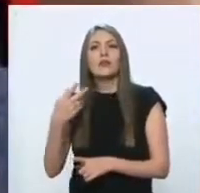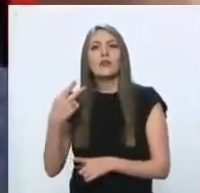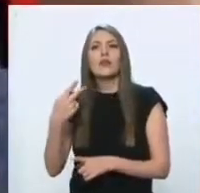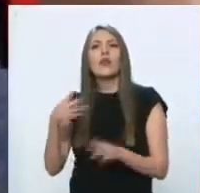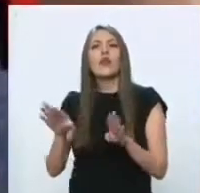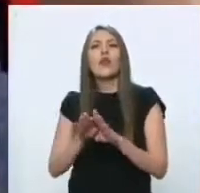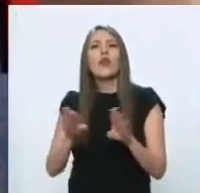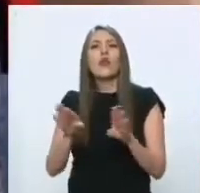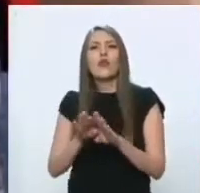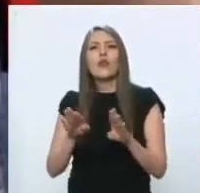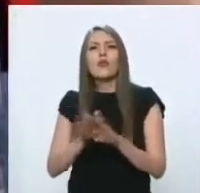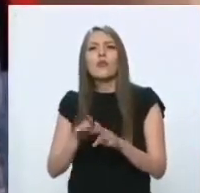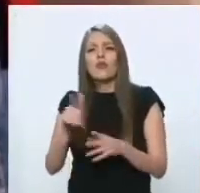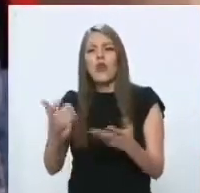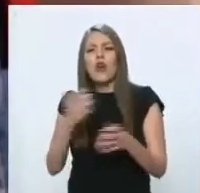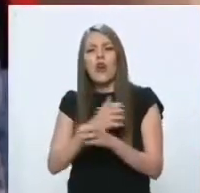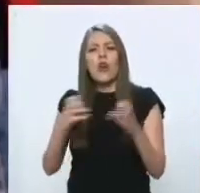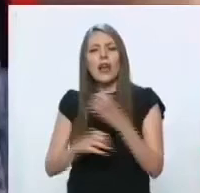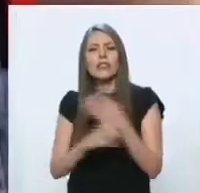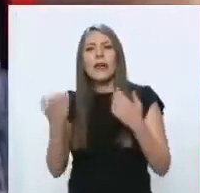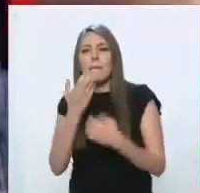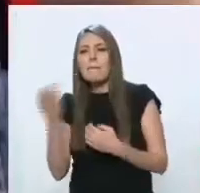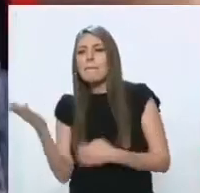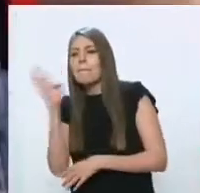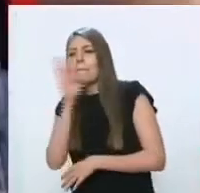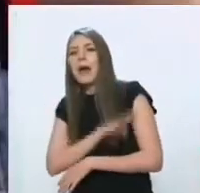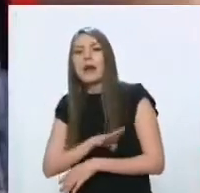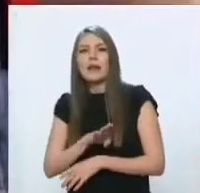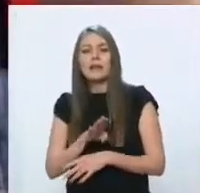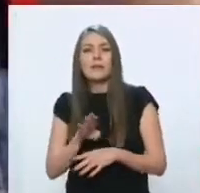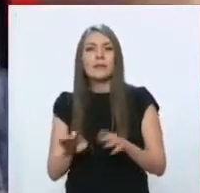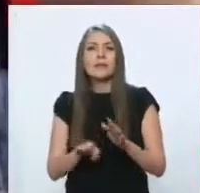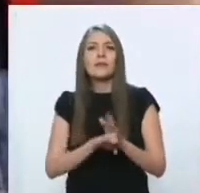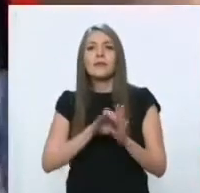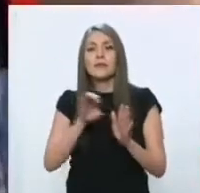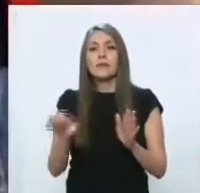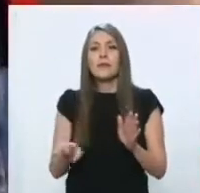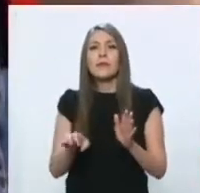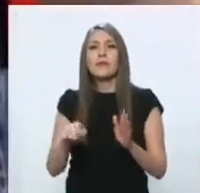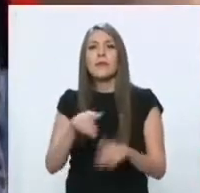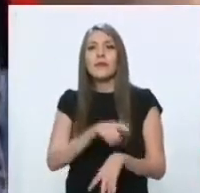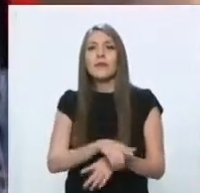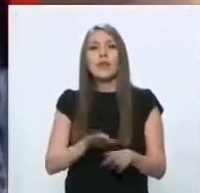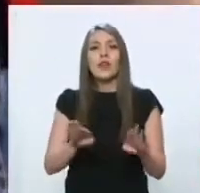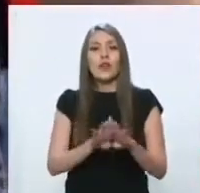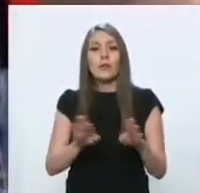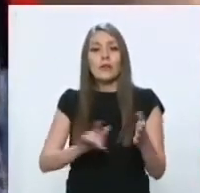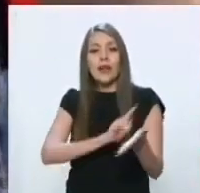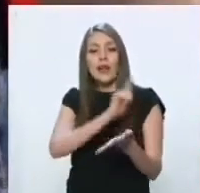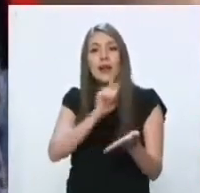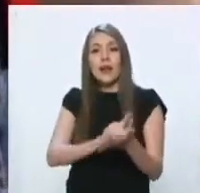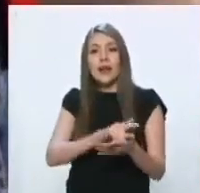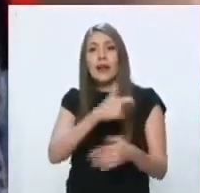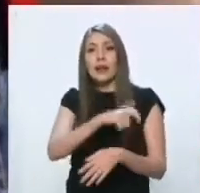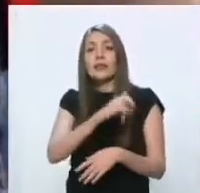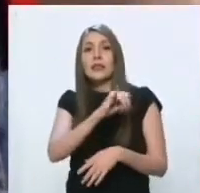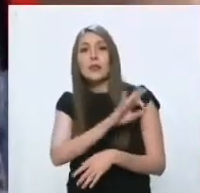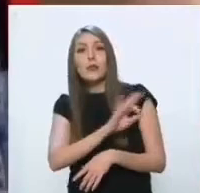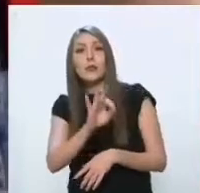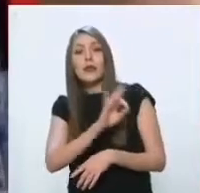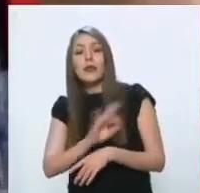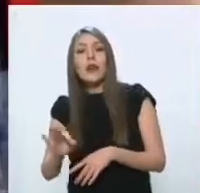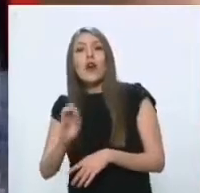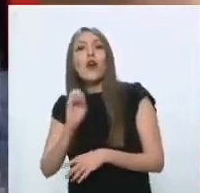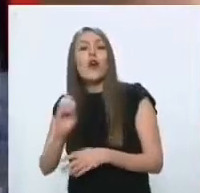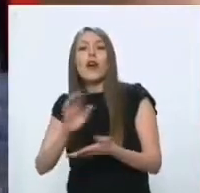vida, digamos, ¿no? Entonces se ha combatido la riqueza ilegítima tanto de cuello blanco